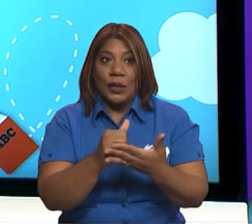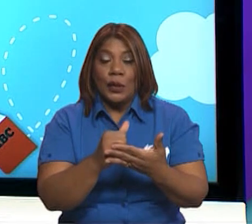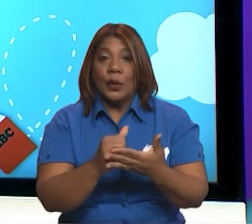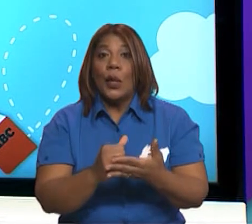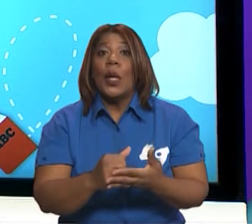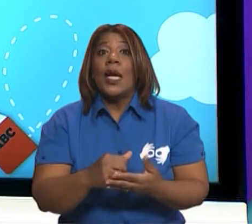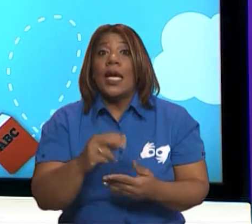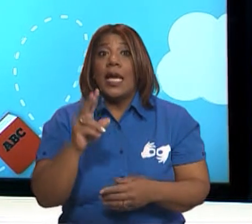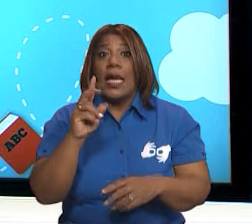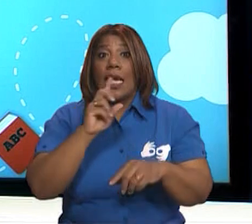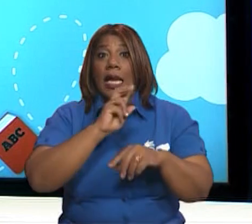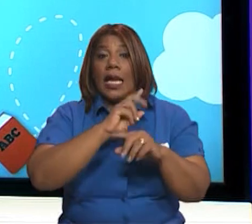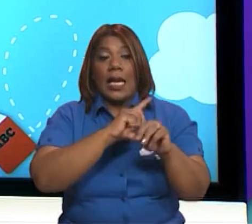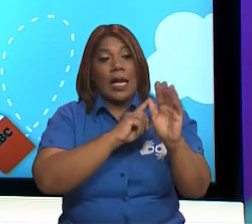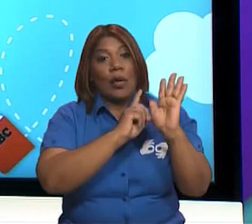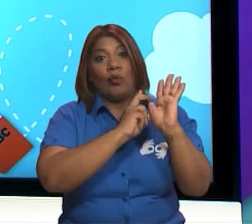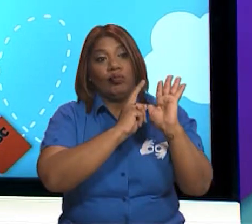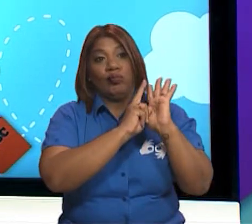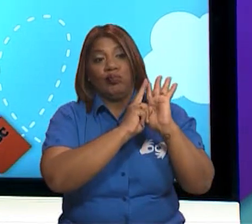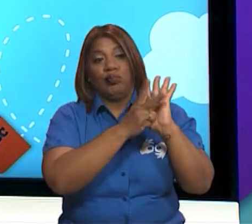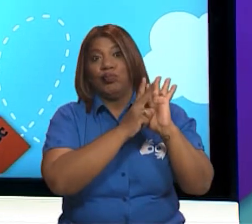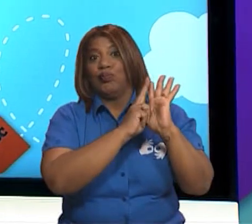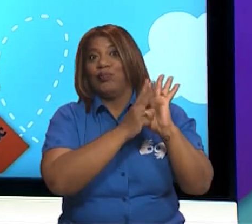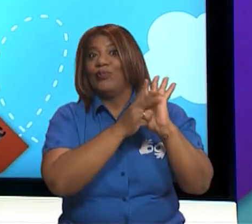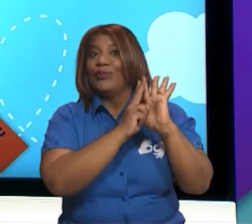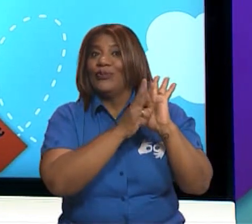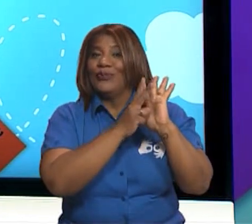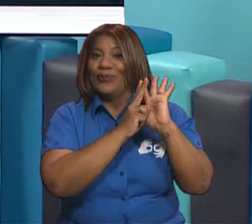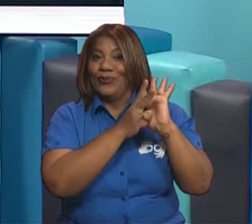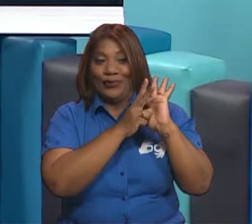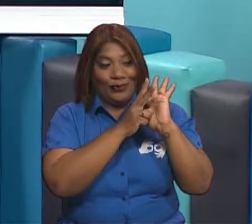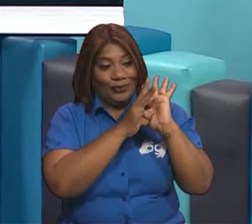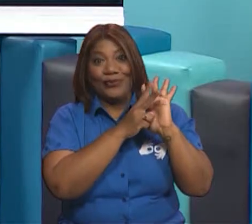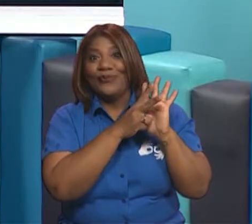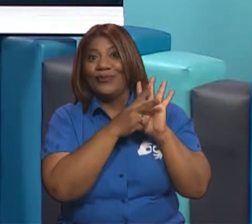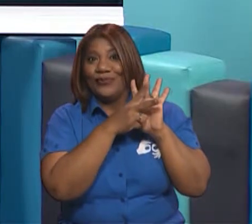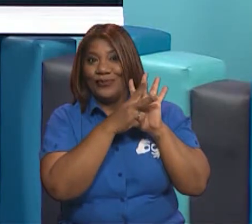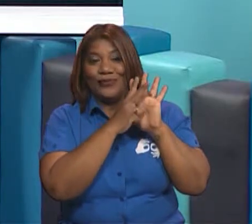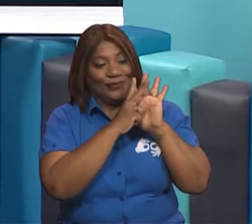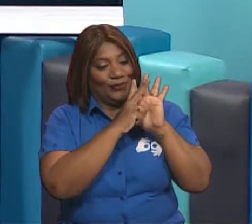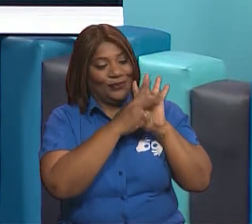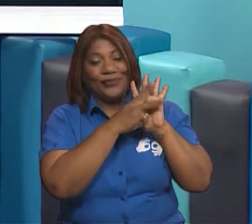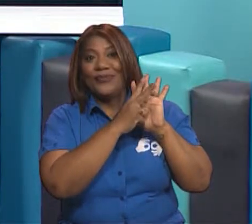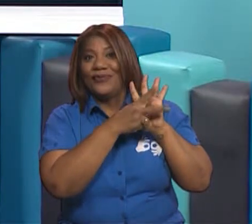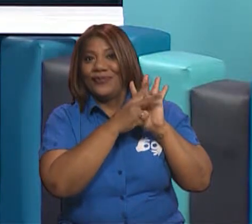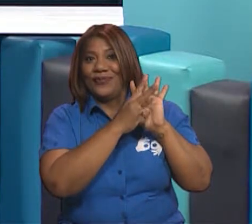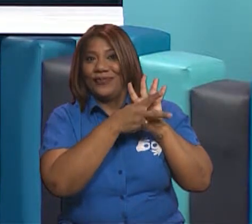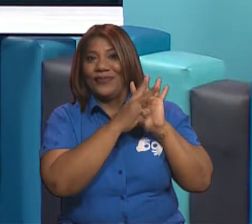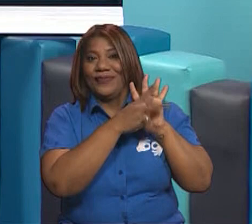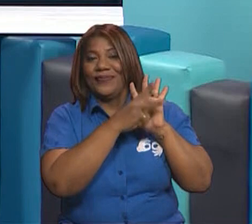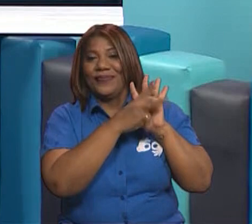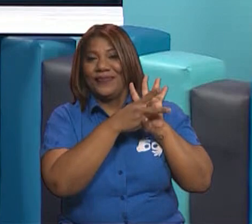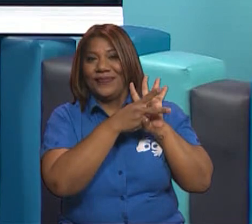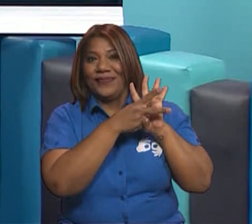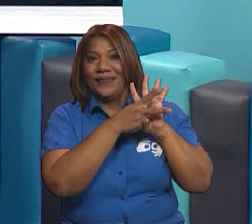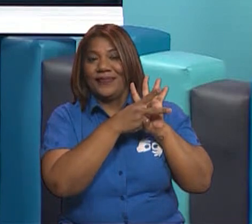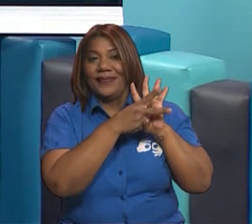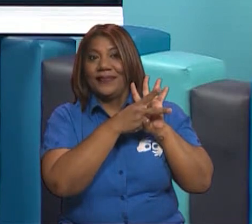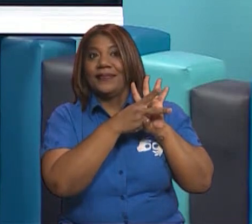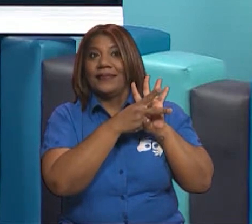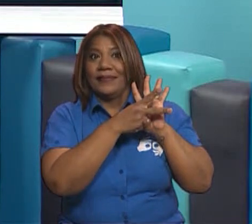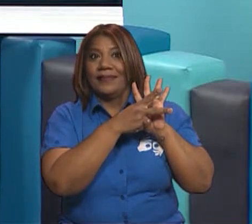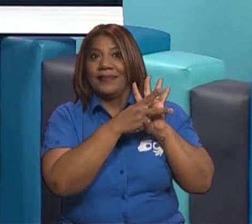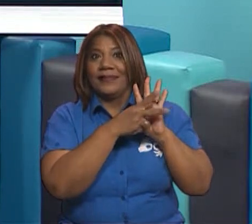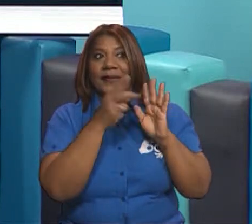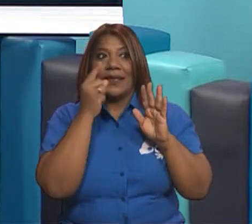del reloj podemos ver que encontramos un ángulo que se forma. En los muebles, como